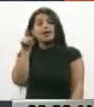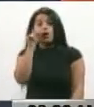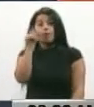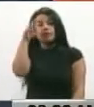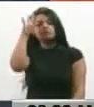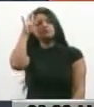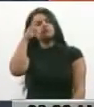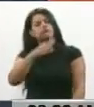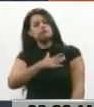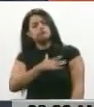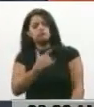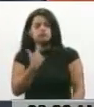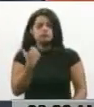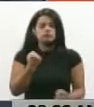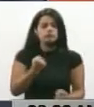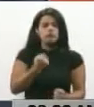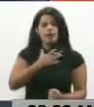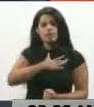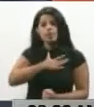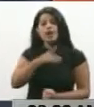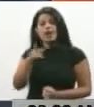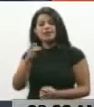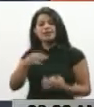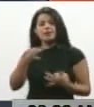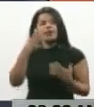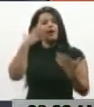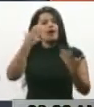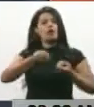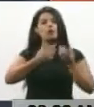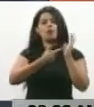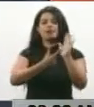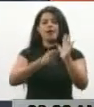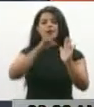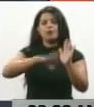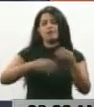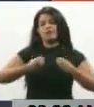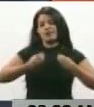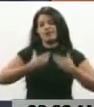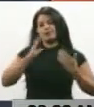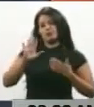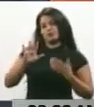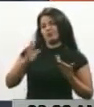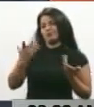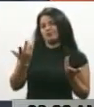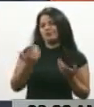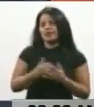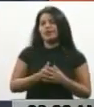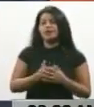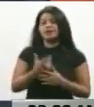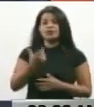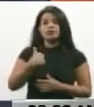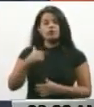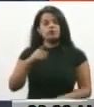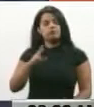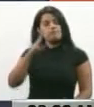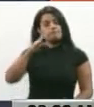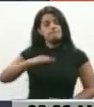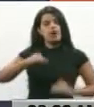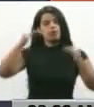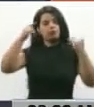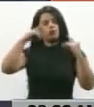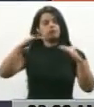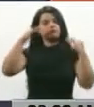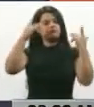y siempre tienes la ilusión de hacer algo sobre Federico, siempre hacer una de sus obras. A mí me llegó un poco la madurez de mi